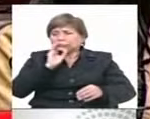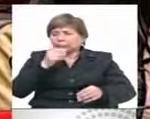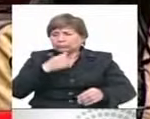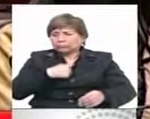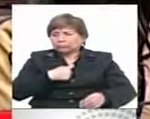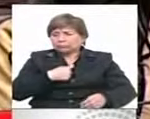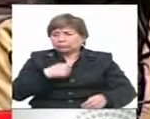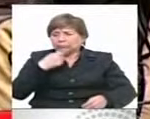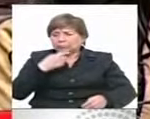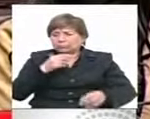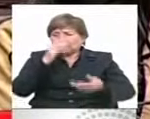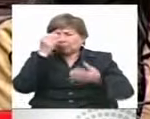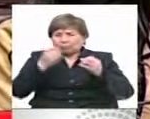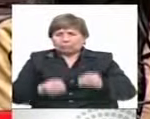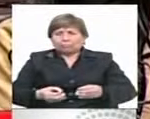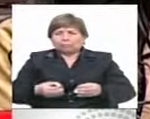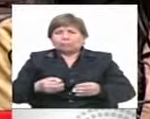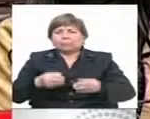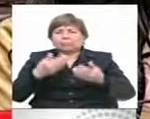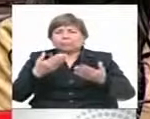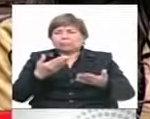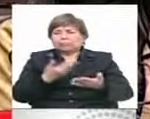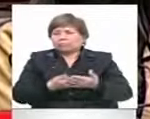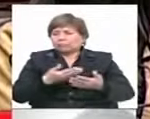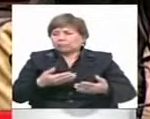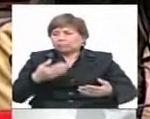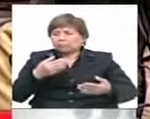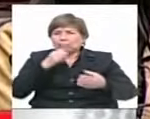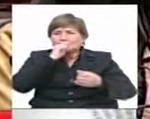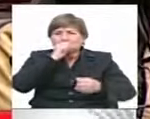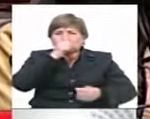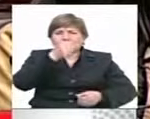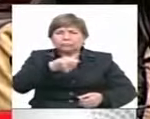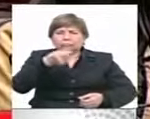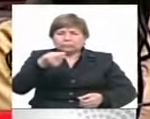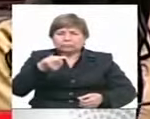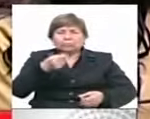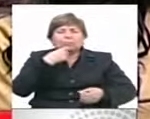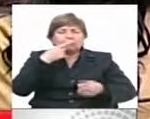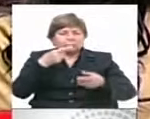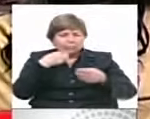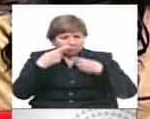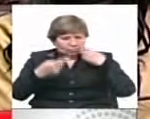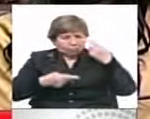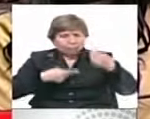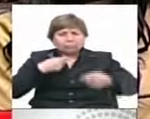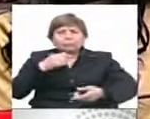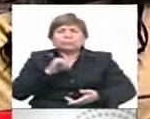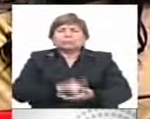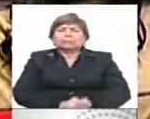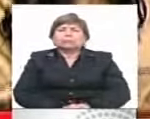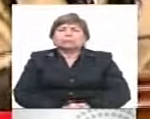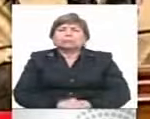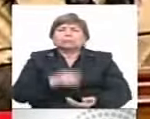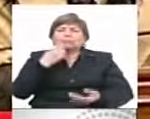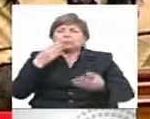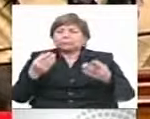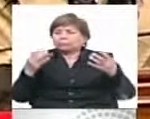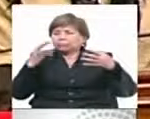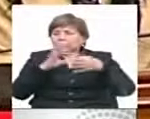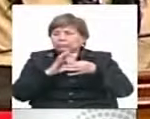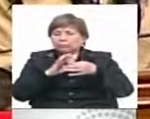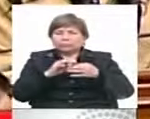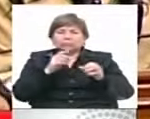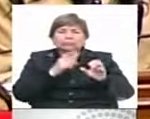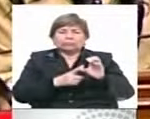yo estoy afirmando una situación como esa. He dicho que los medios de comunicación han manifestado que son ligados a